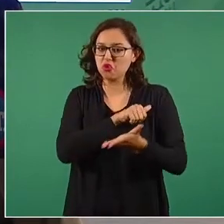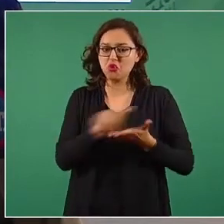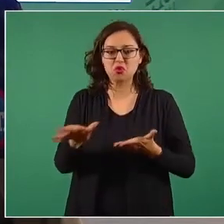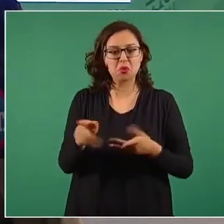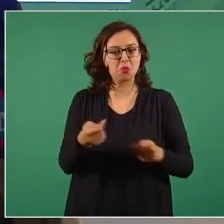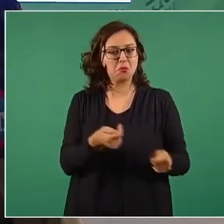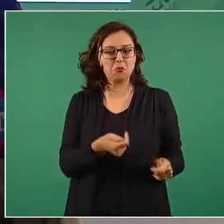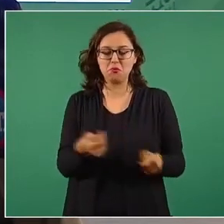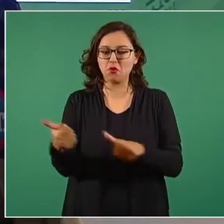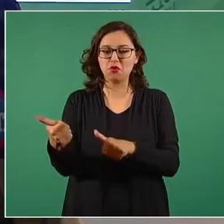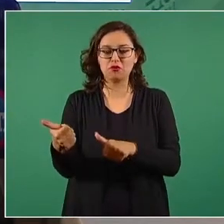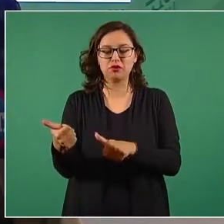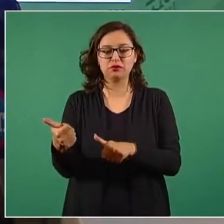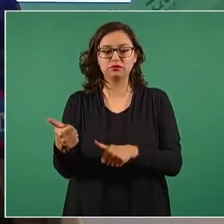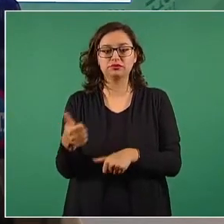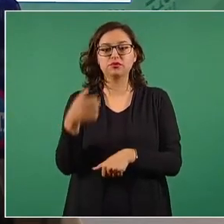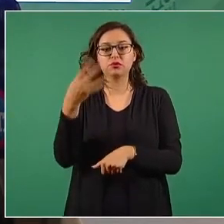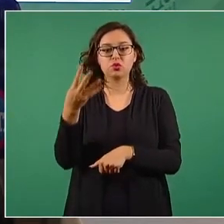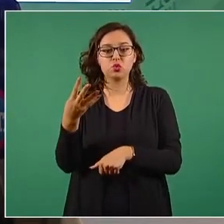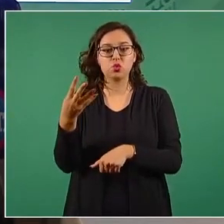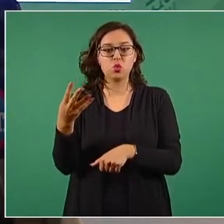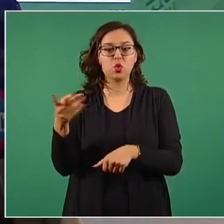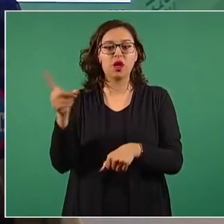Como a los 3-4 días